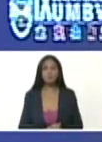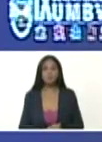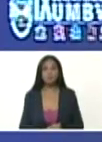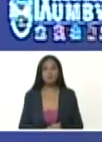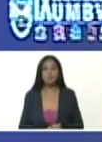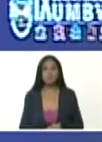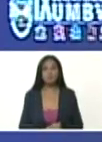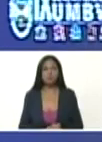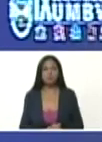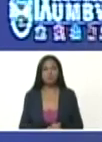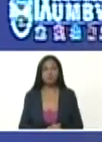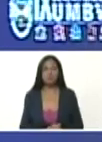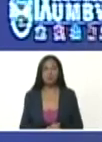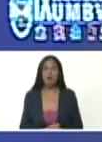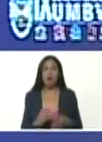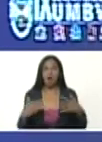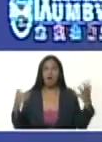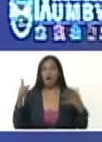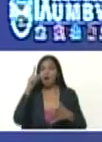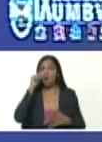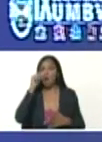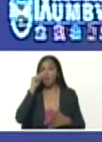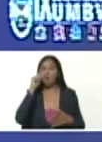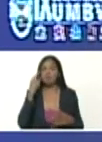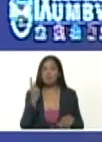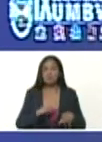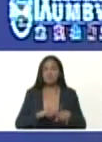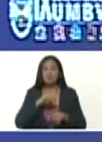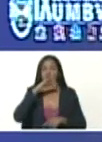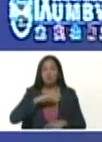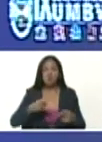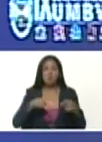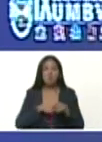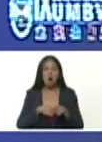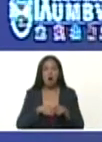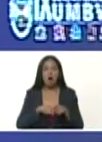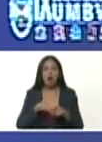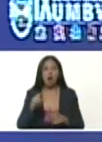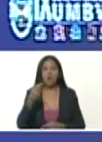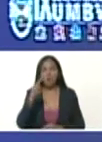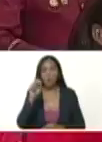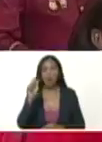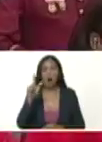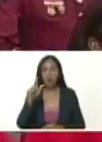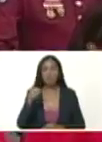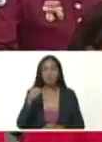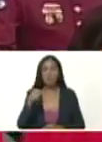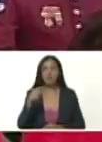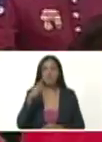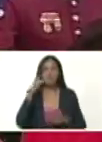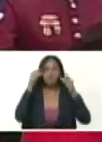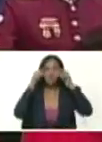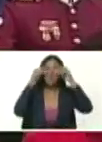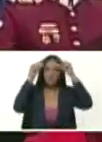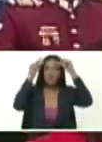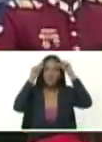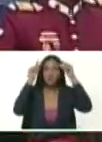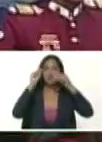a grandes hombres de aquel tiempo histórico, igual España, Simón Rodríguez.